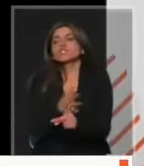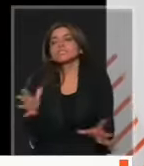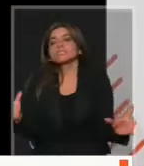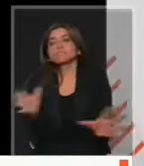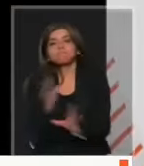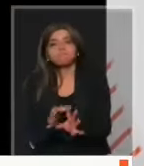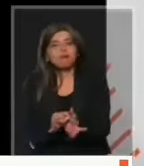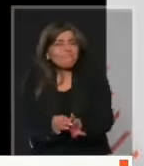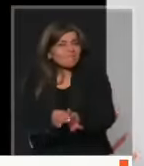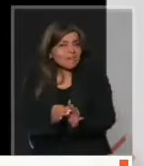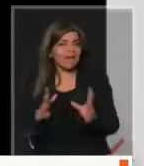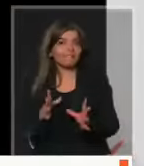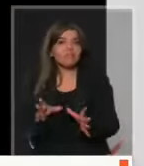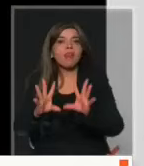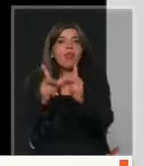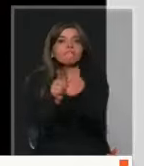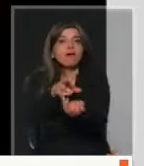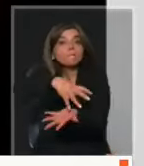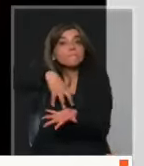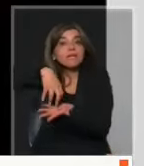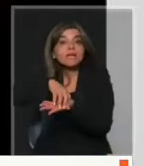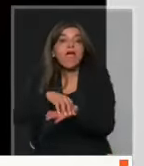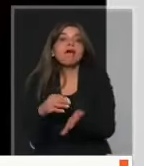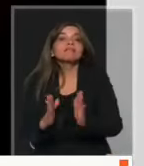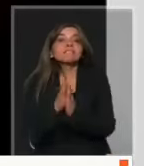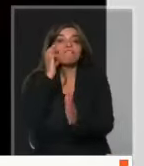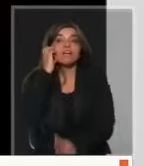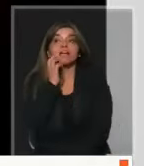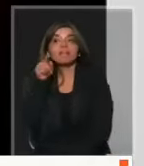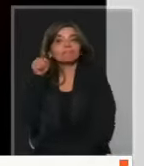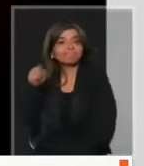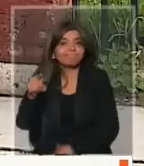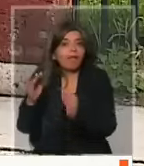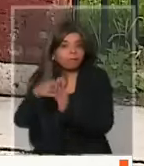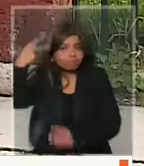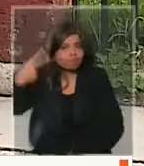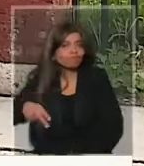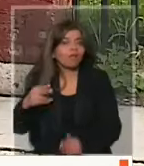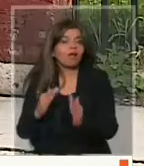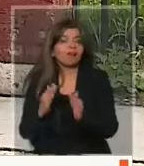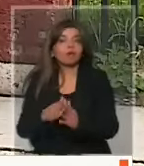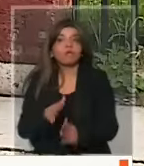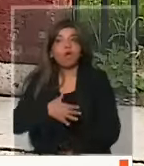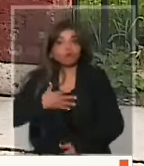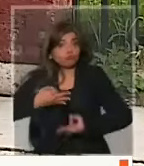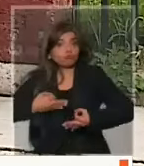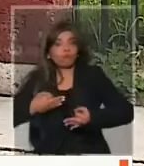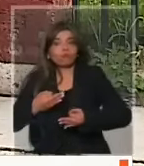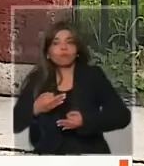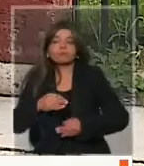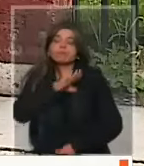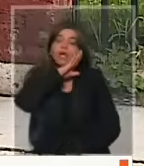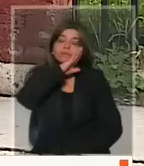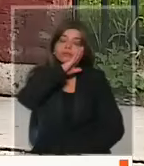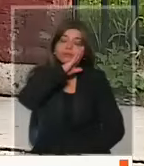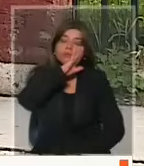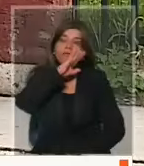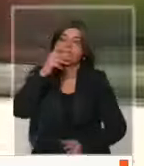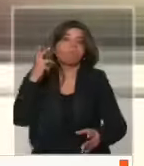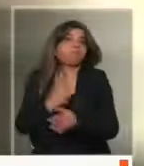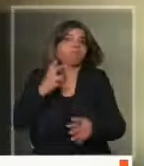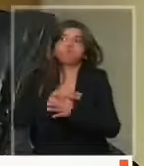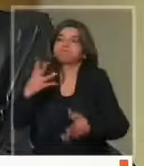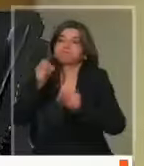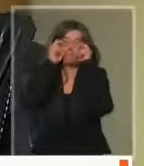esta familia de San Bernardo sufrió en su propia casa y mientras se sentían muy seguros durmiendo en sus